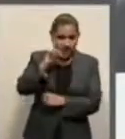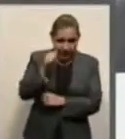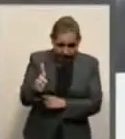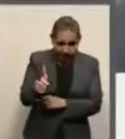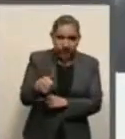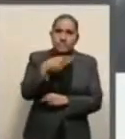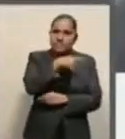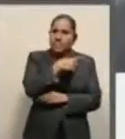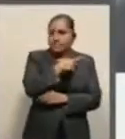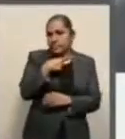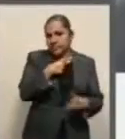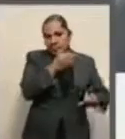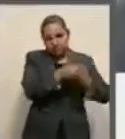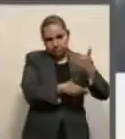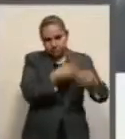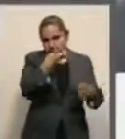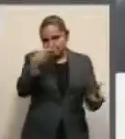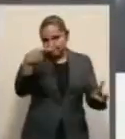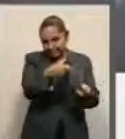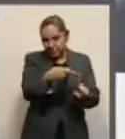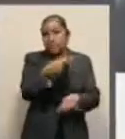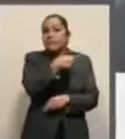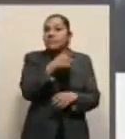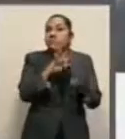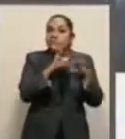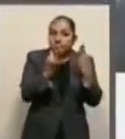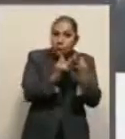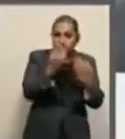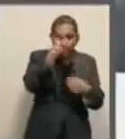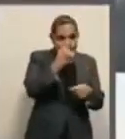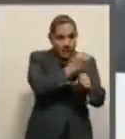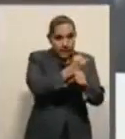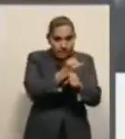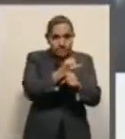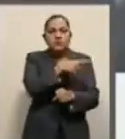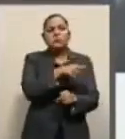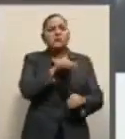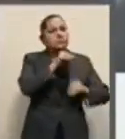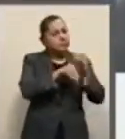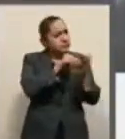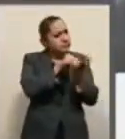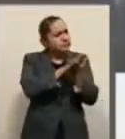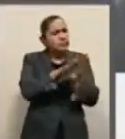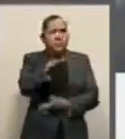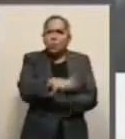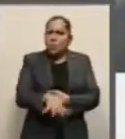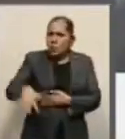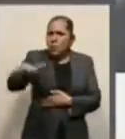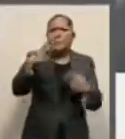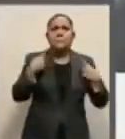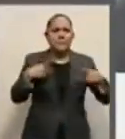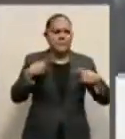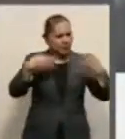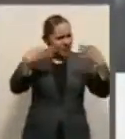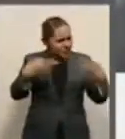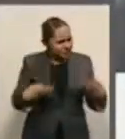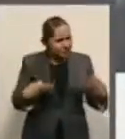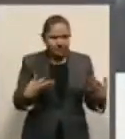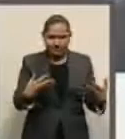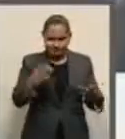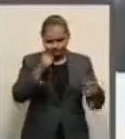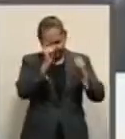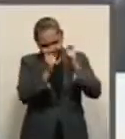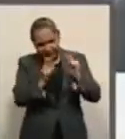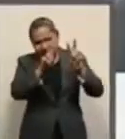métodos de investigación proporciona todo el personal especializado los y las